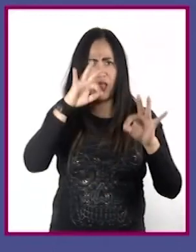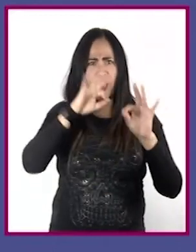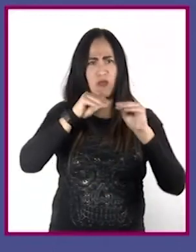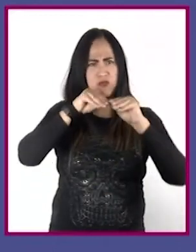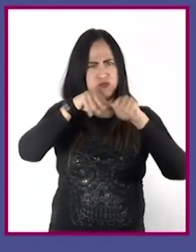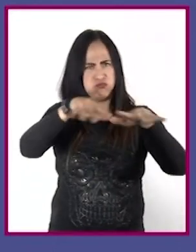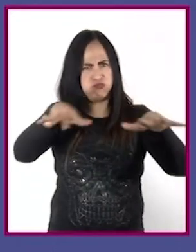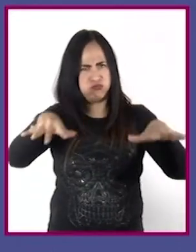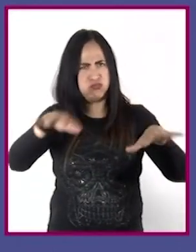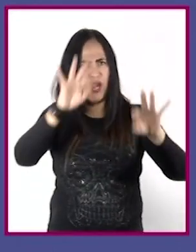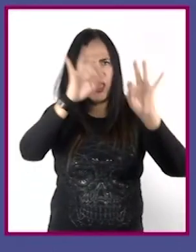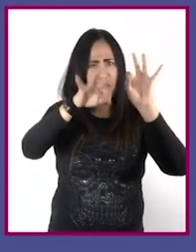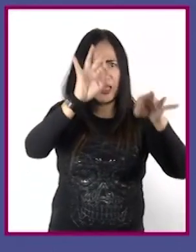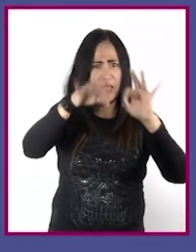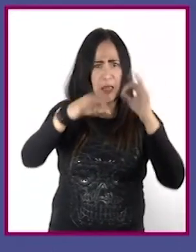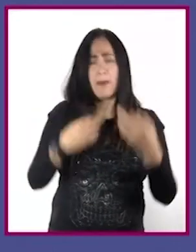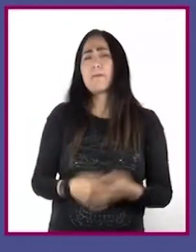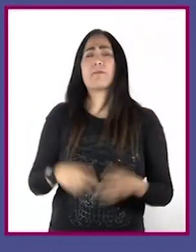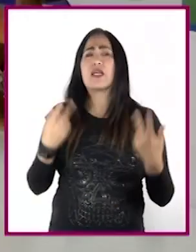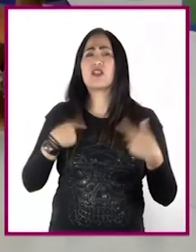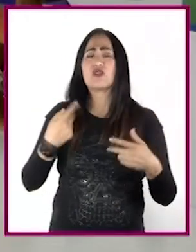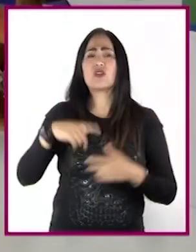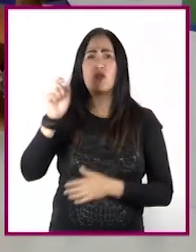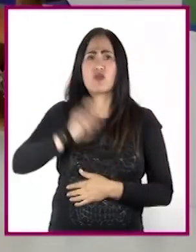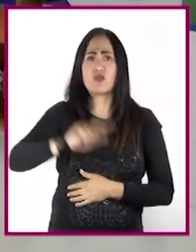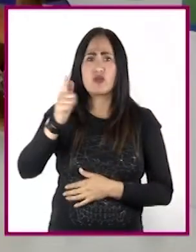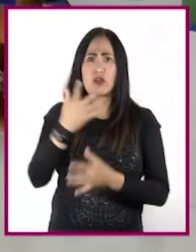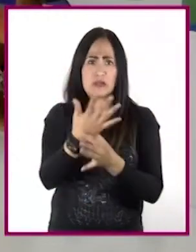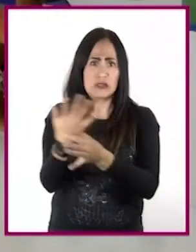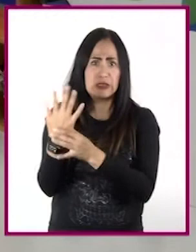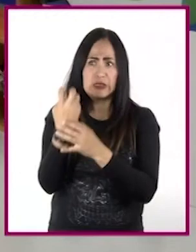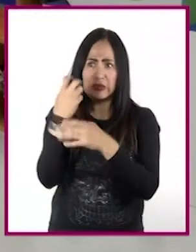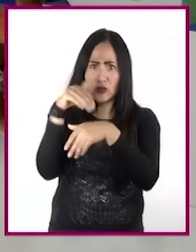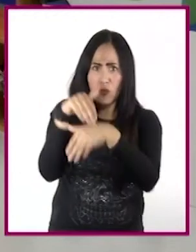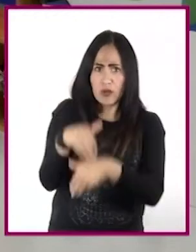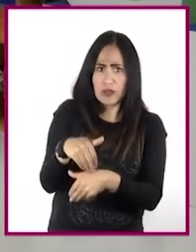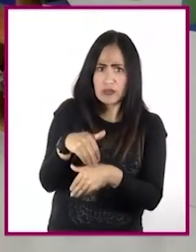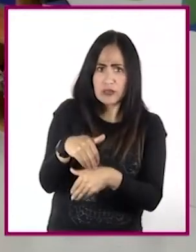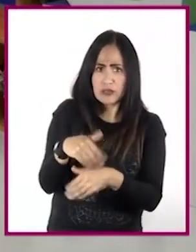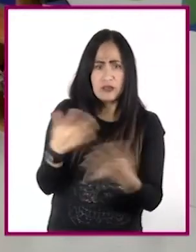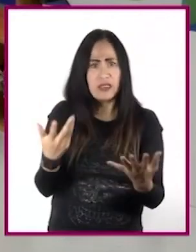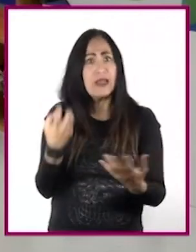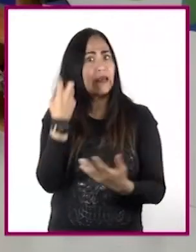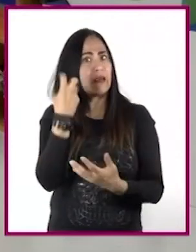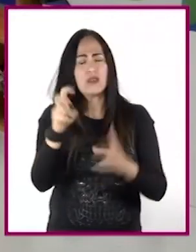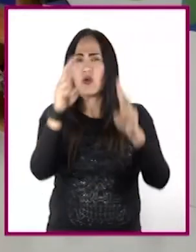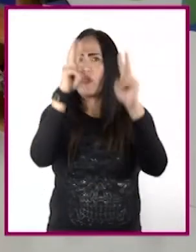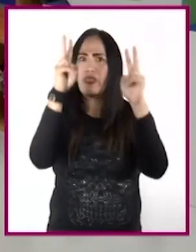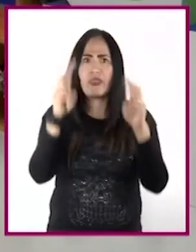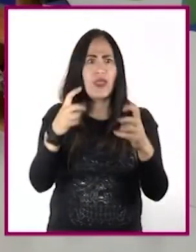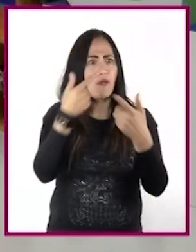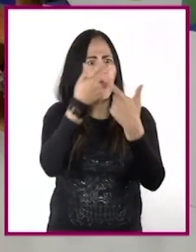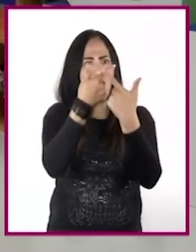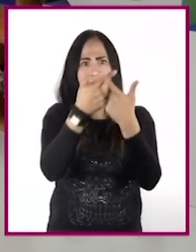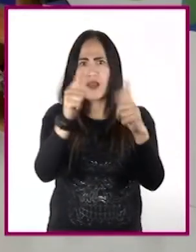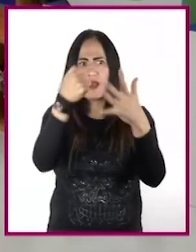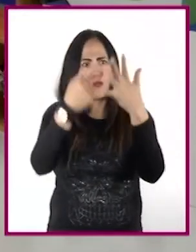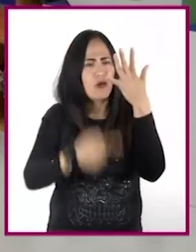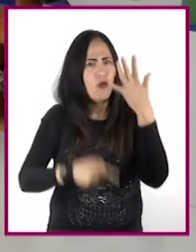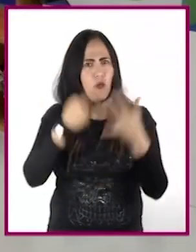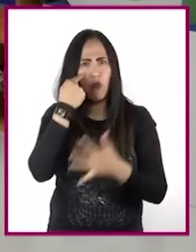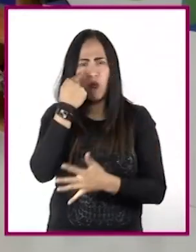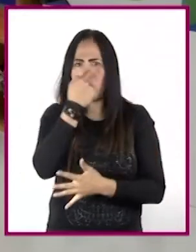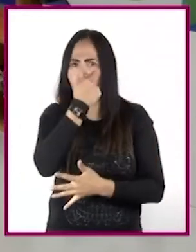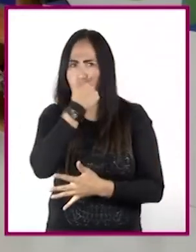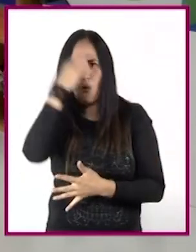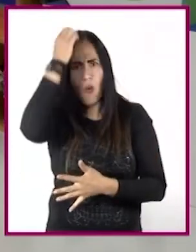y a lo que nos dicen nuestros profesionales? Es increíble que podamos escribir de todo lo que nos genere un punto de vista,